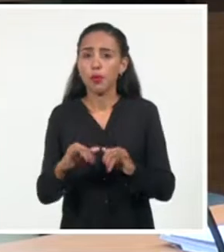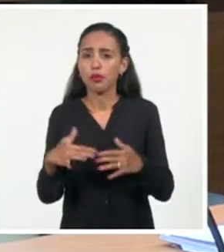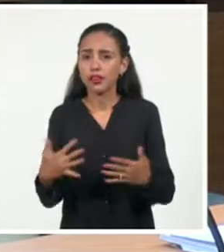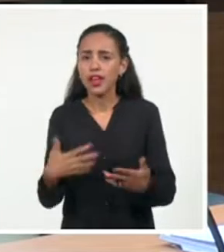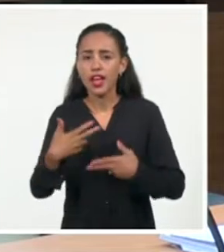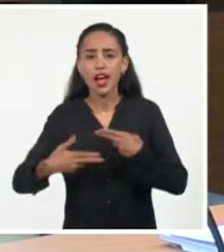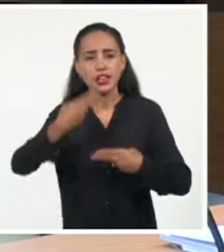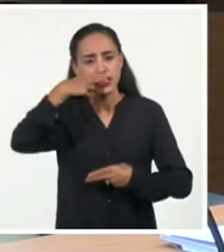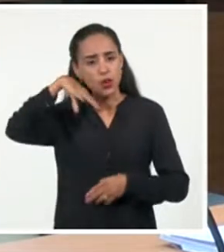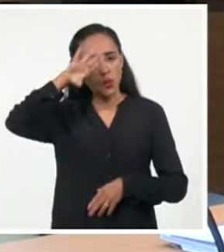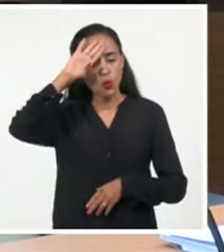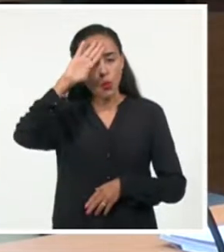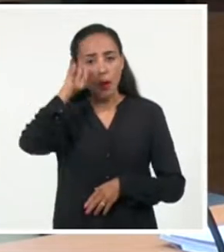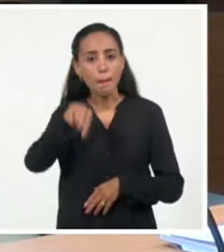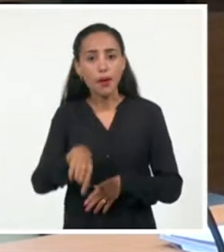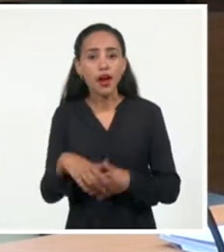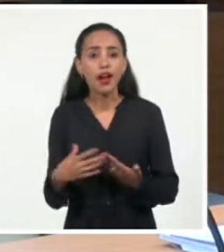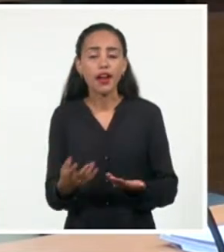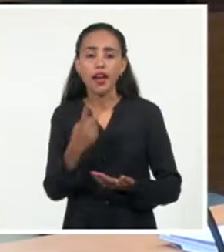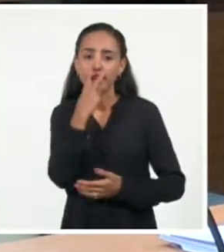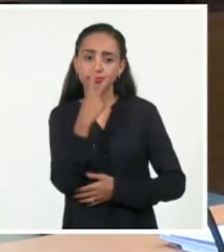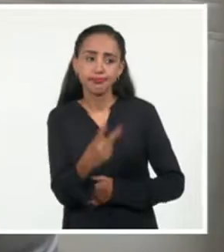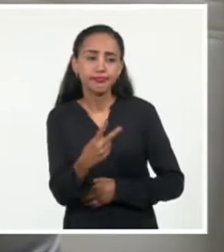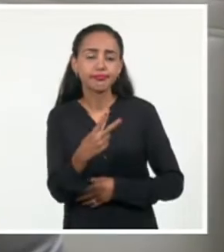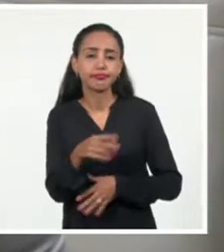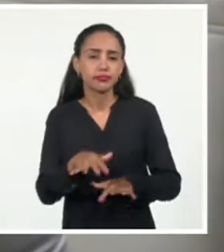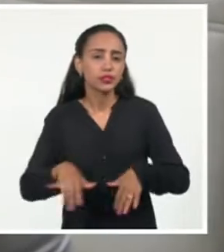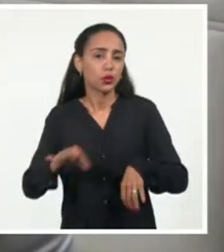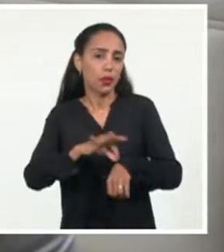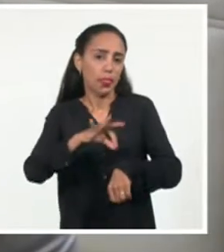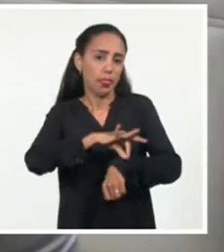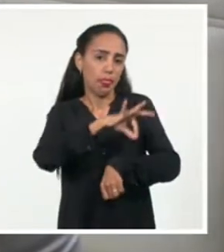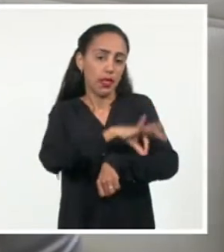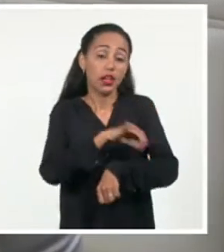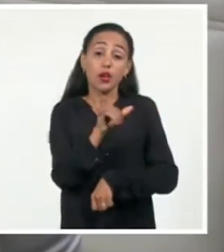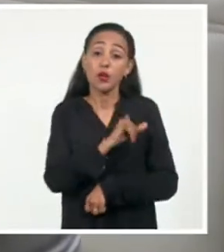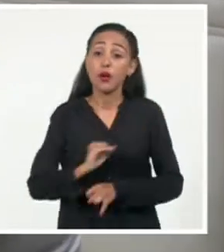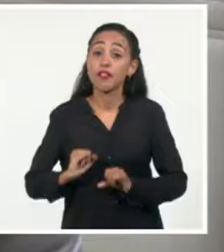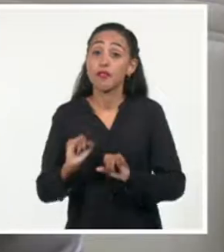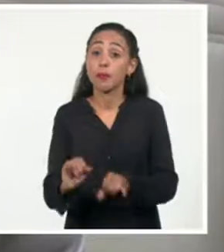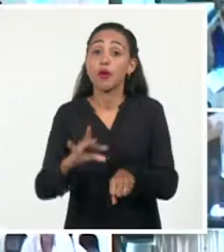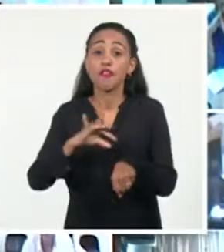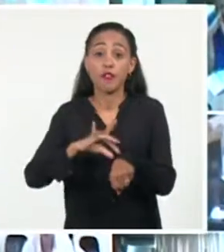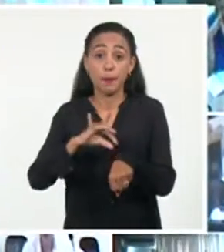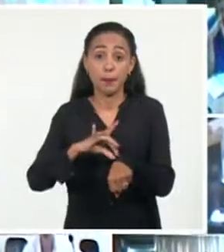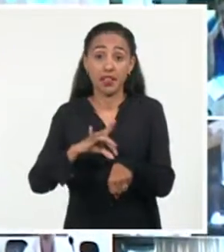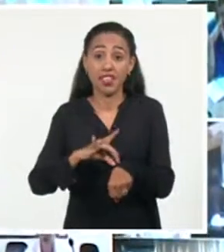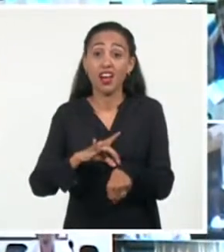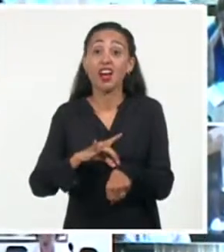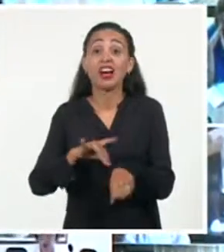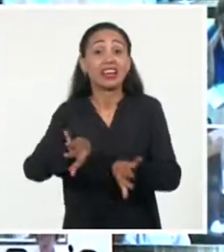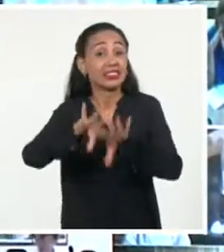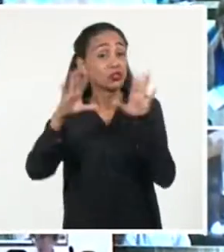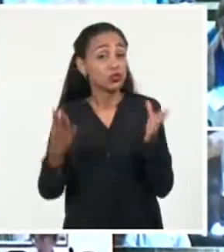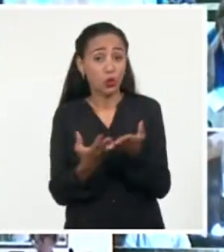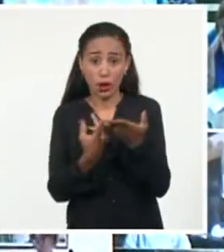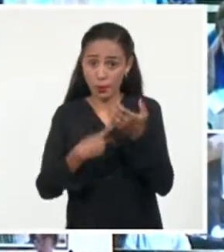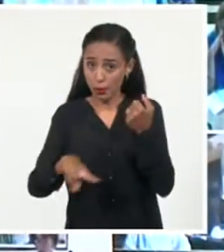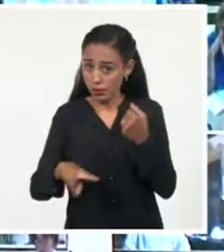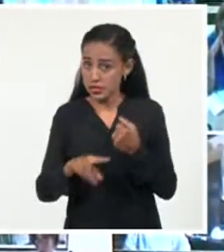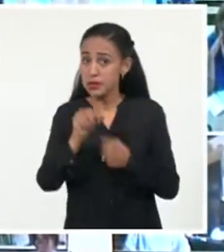Cuba desarrolla para continuar enfrentando el dengue y dio a conocer que la enfermedad tiene incidencia en todas las